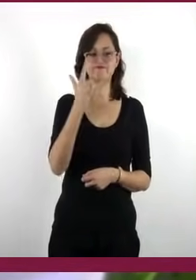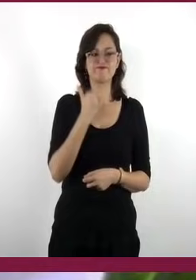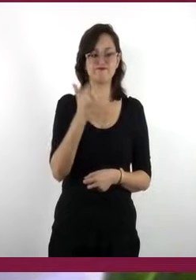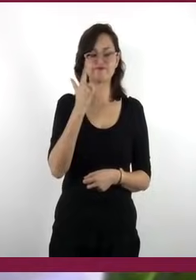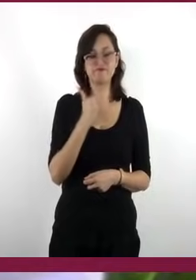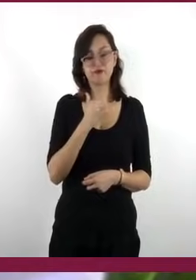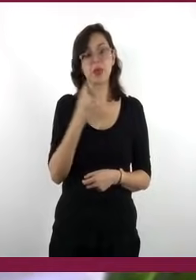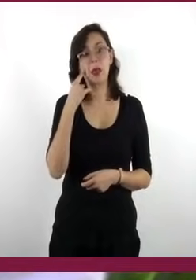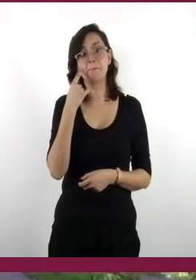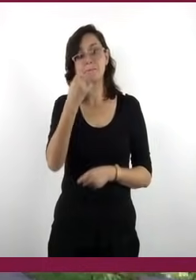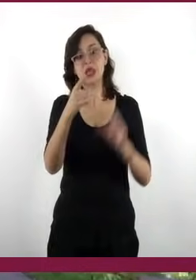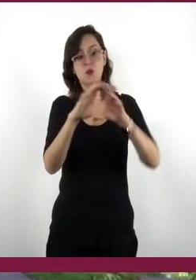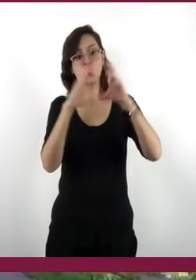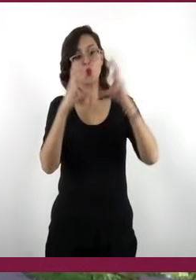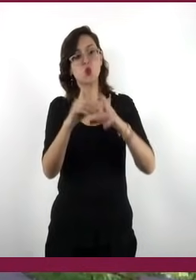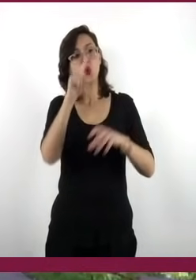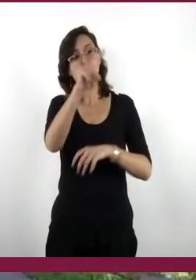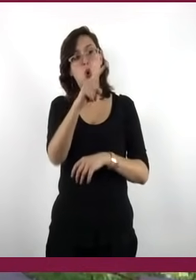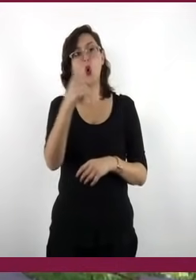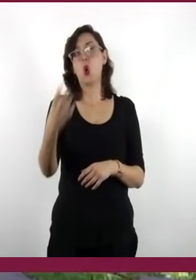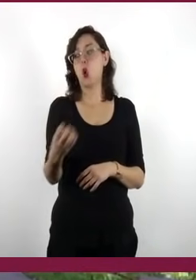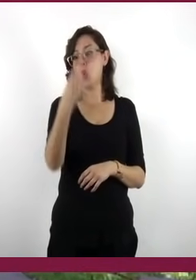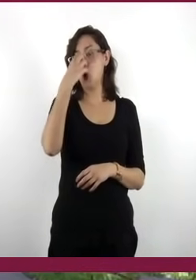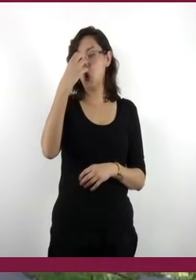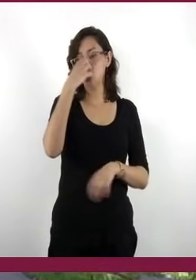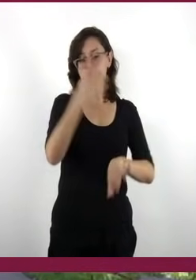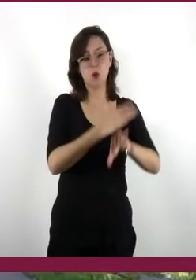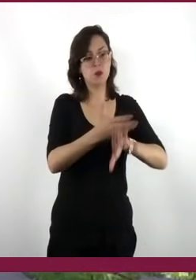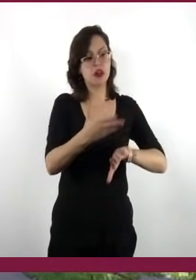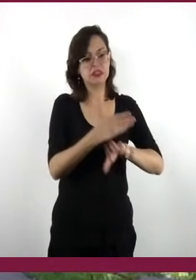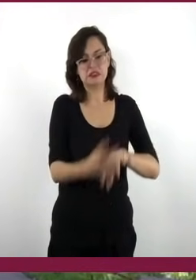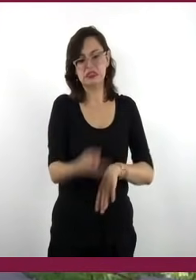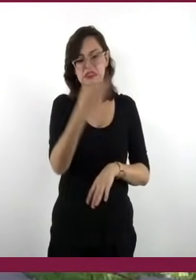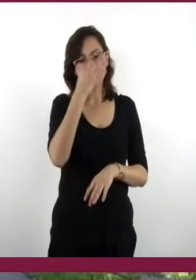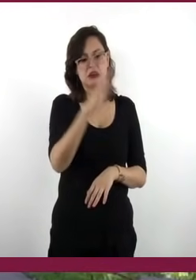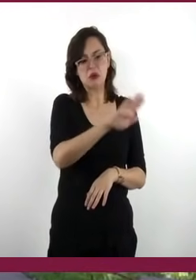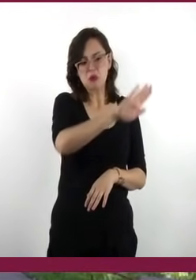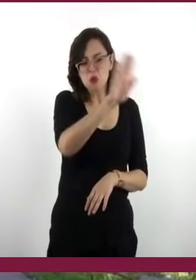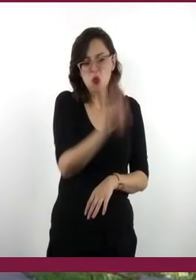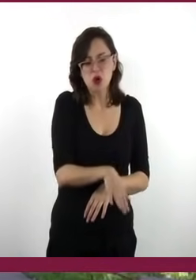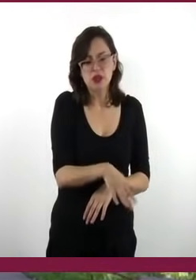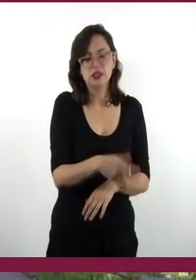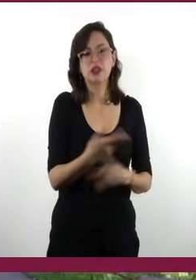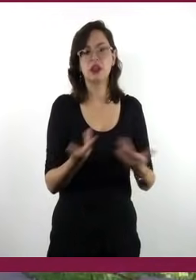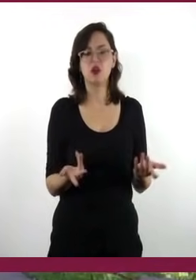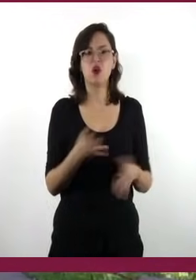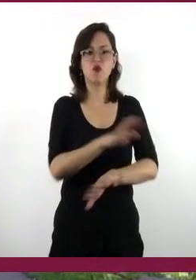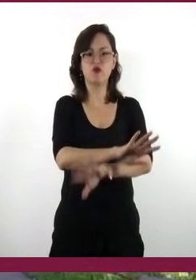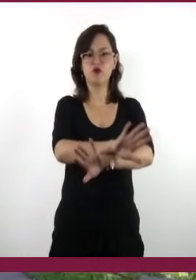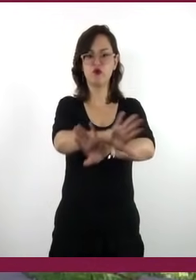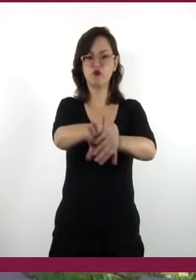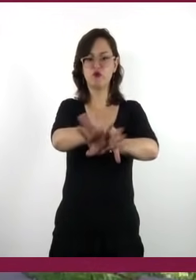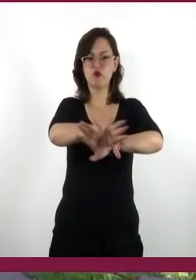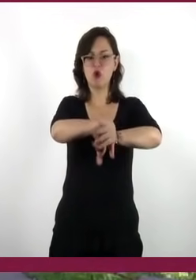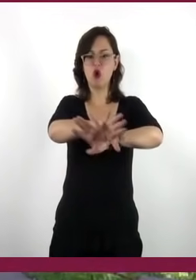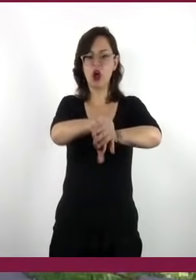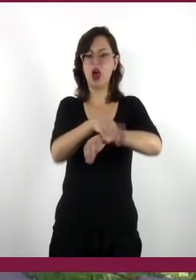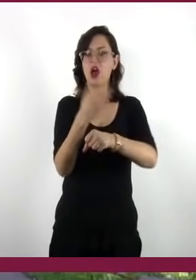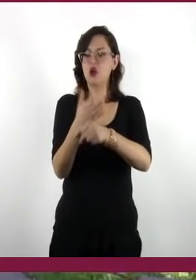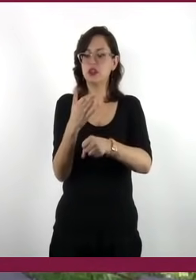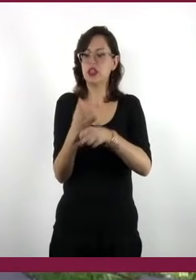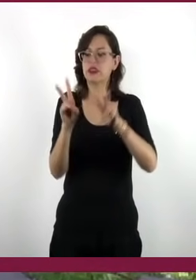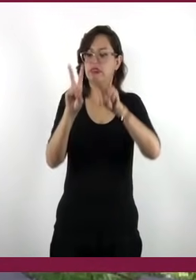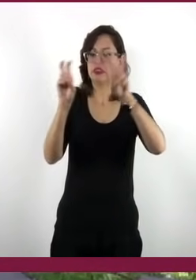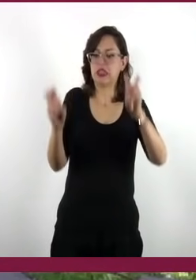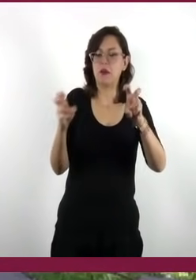tosos polares casi muriéndose, ver a las focas cayéndose de monta... porque las focas, ahorita que el calentamiento